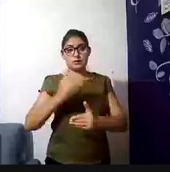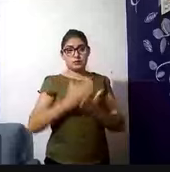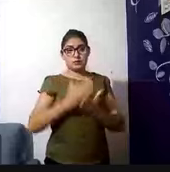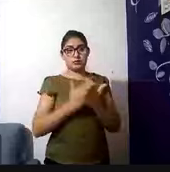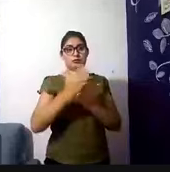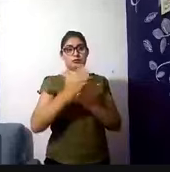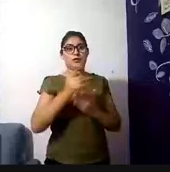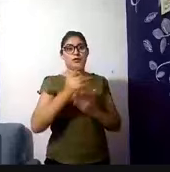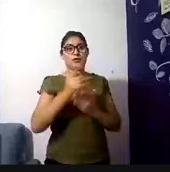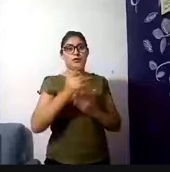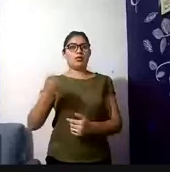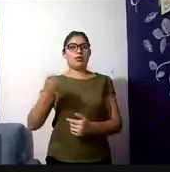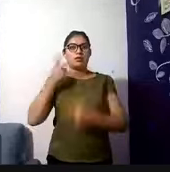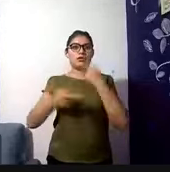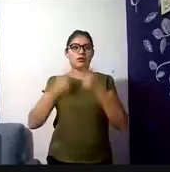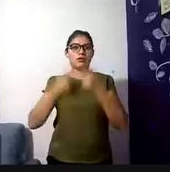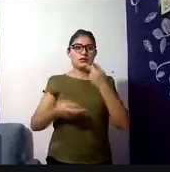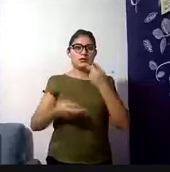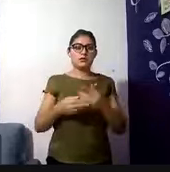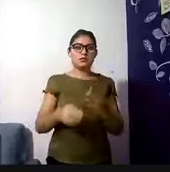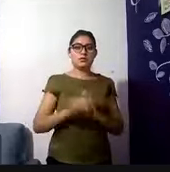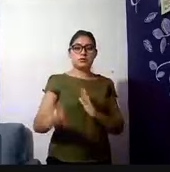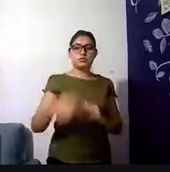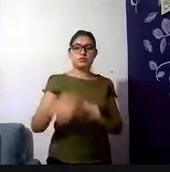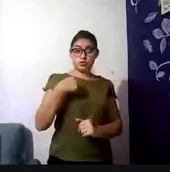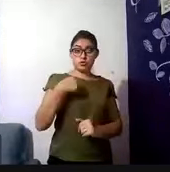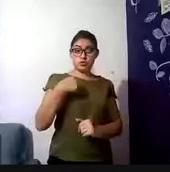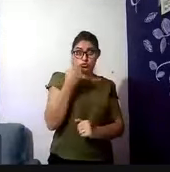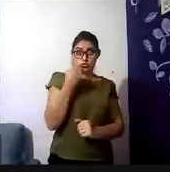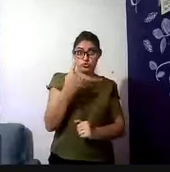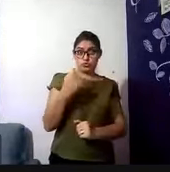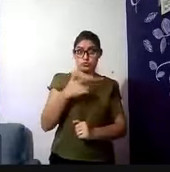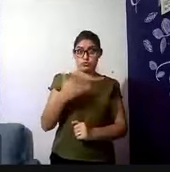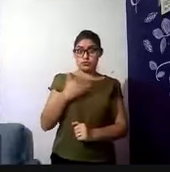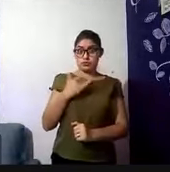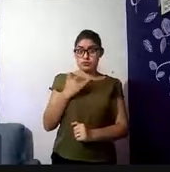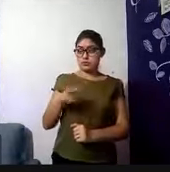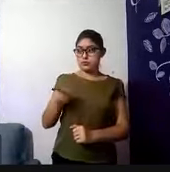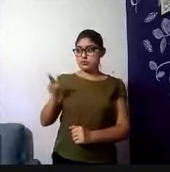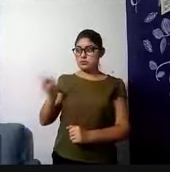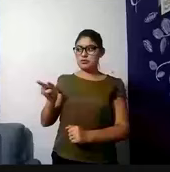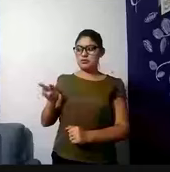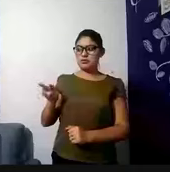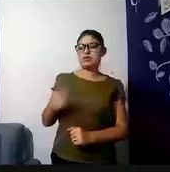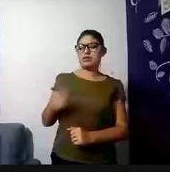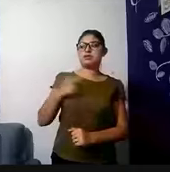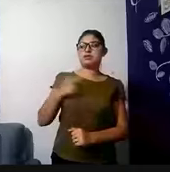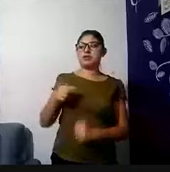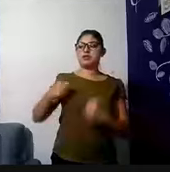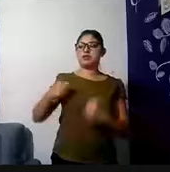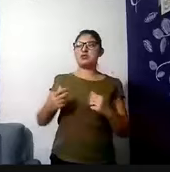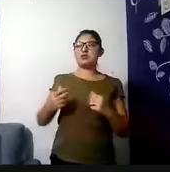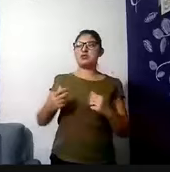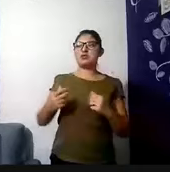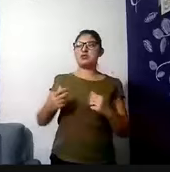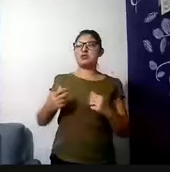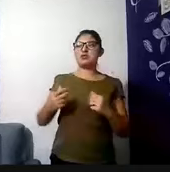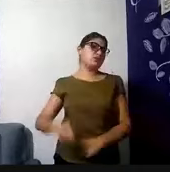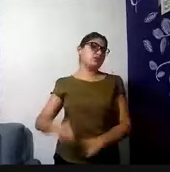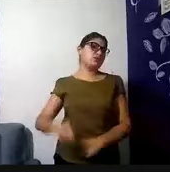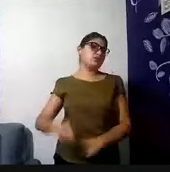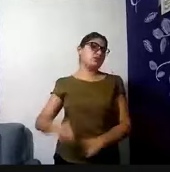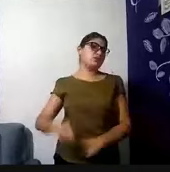mala imagen a una persona, le digas eres una tonta, o vete a guácala, o apestas, o sea, ¿no? Entonces,